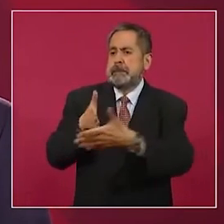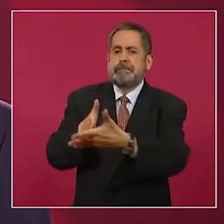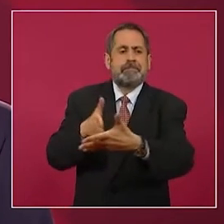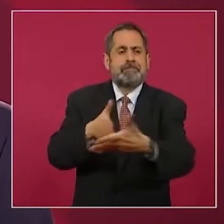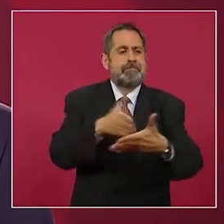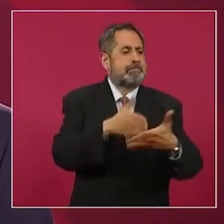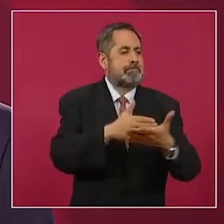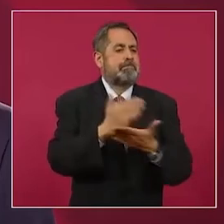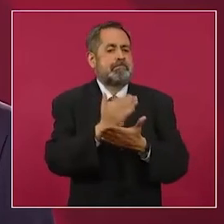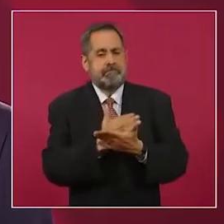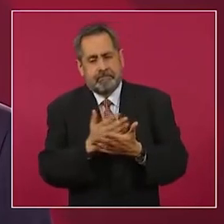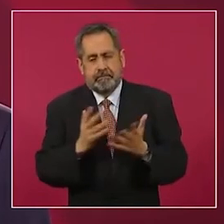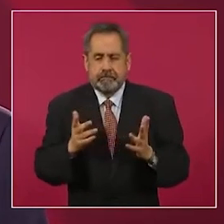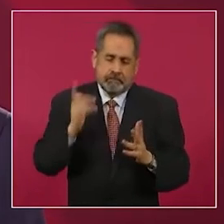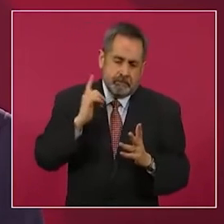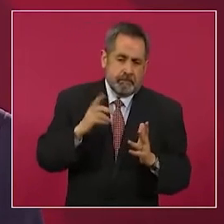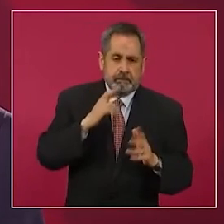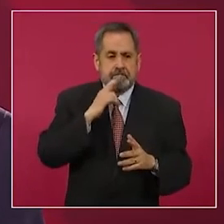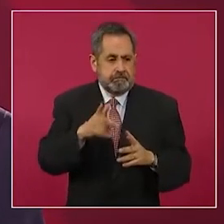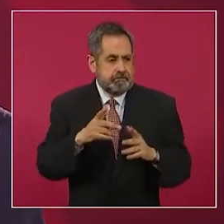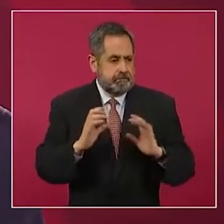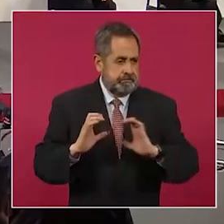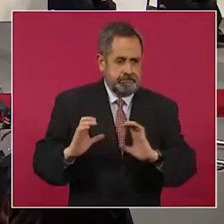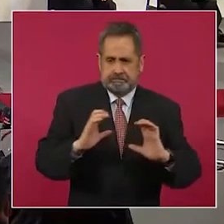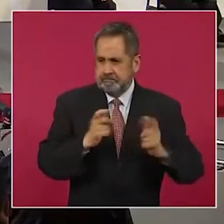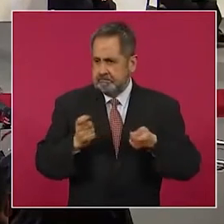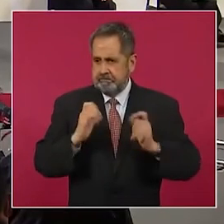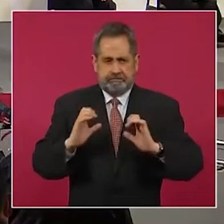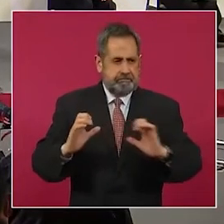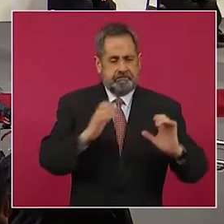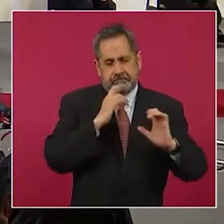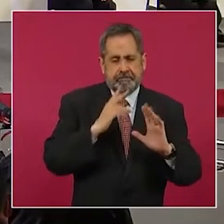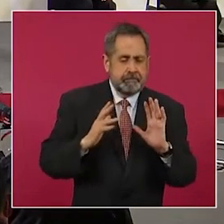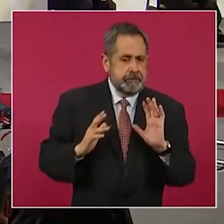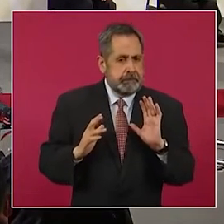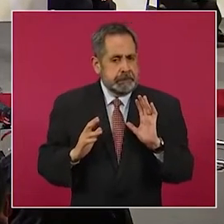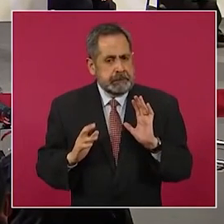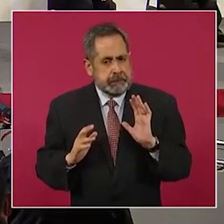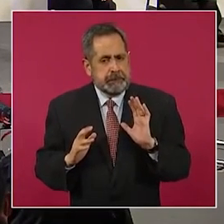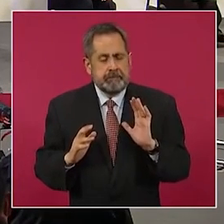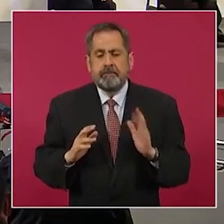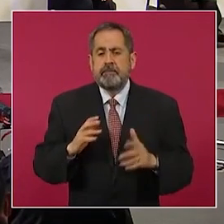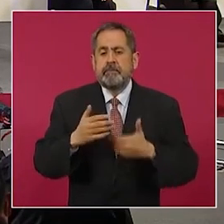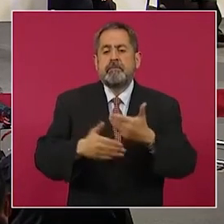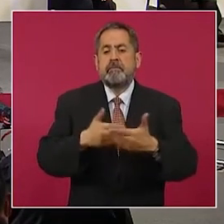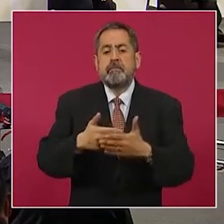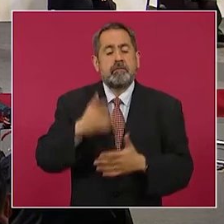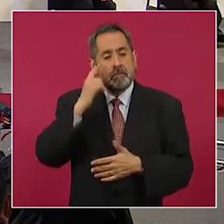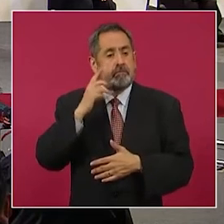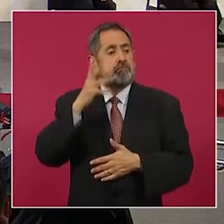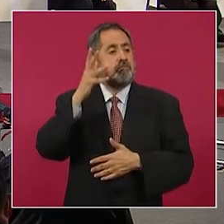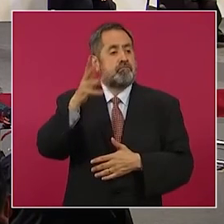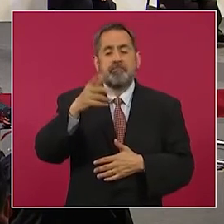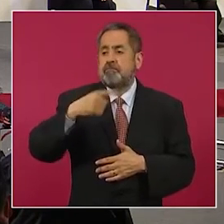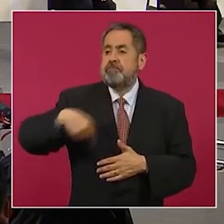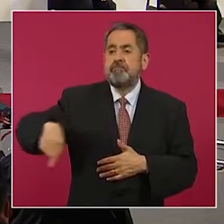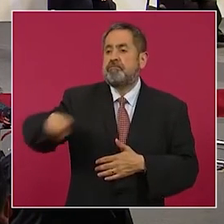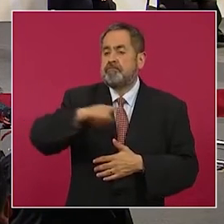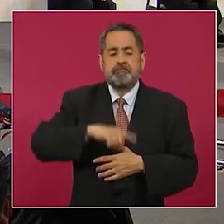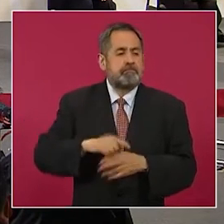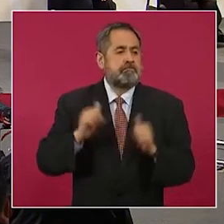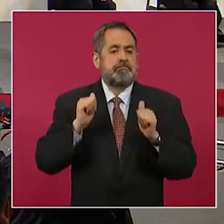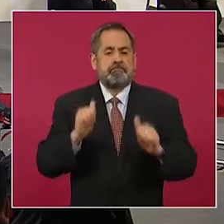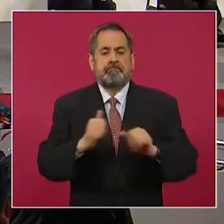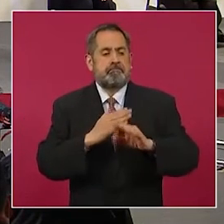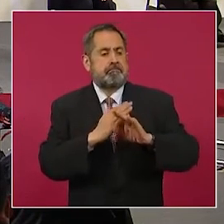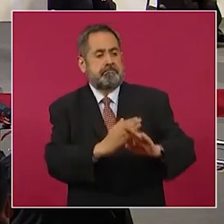manejable, nunca deseable, pero mucho más manejable y eventualmente causará inmunidad en una